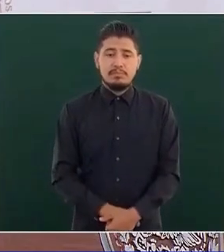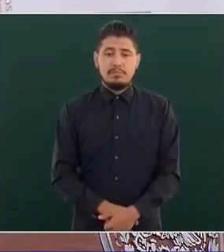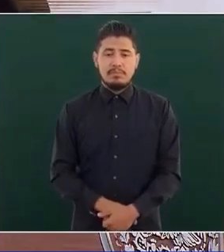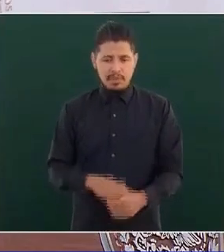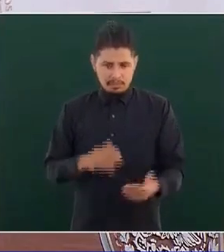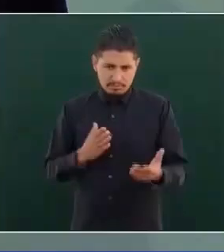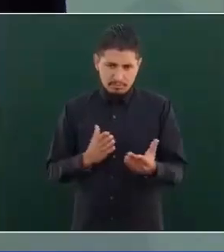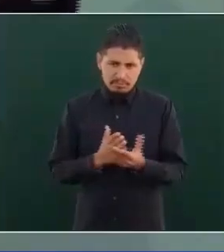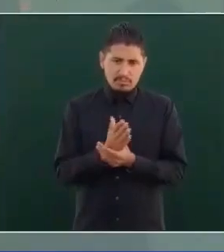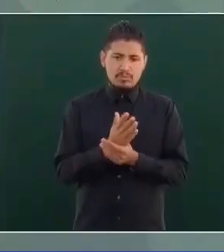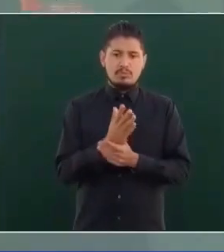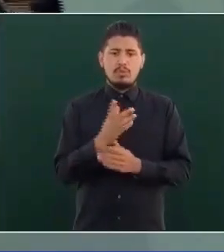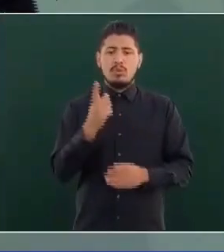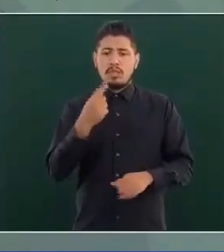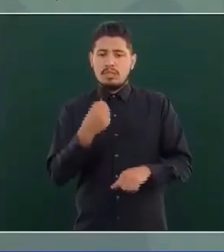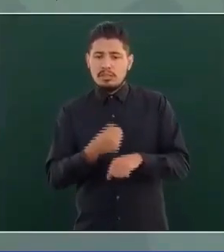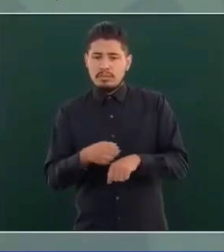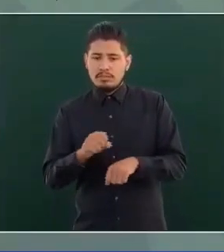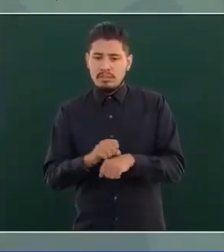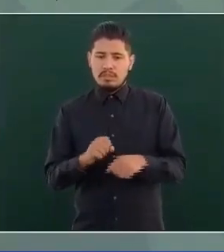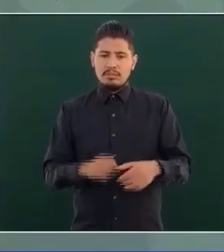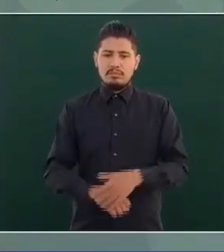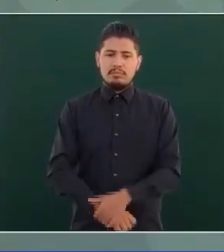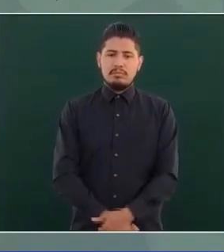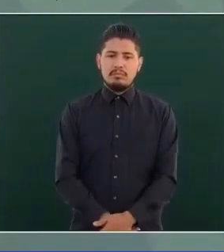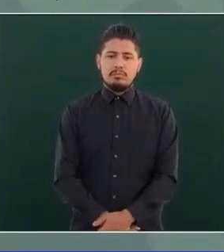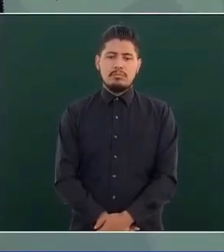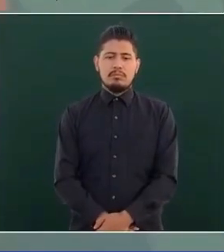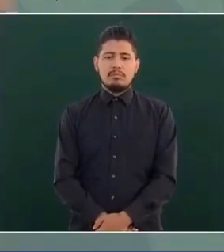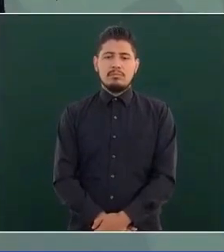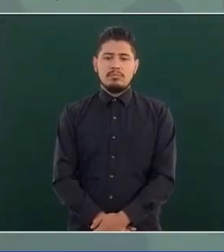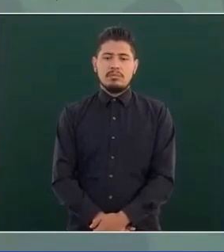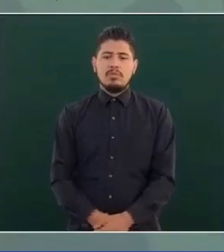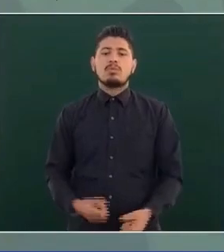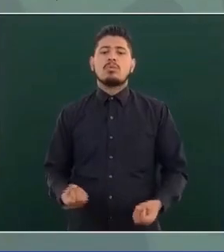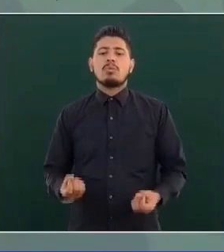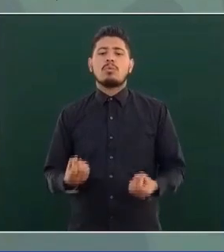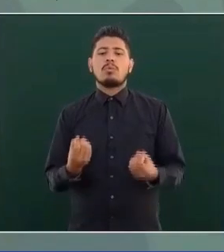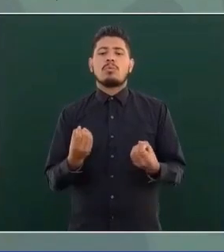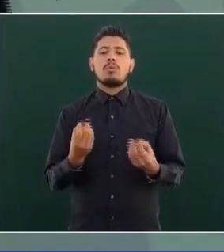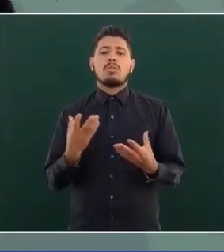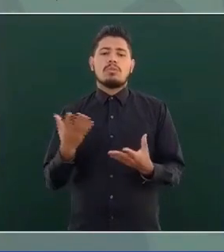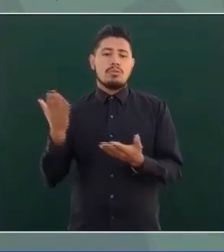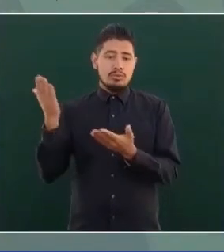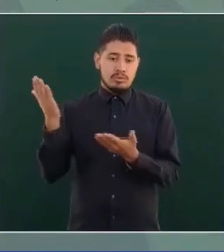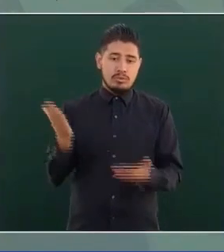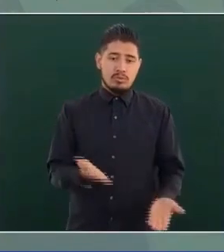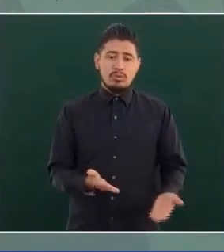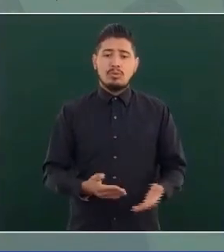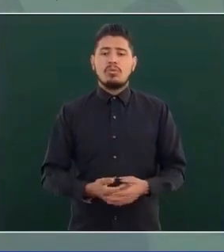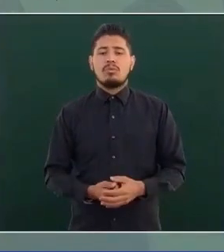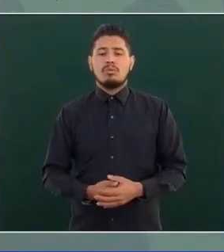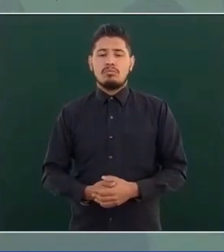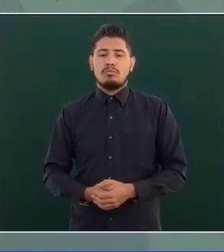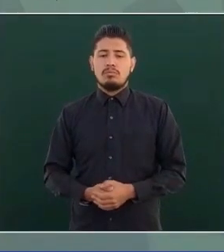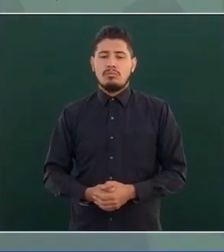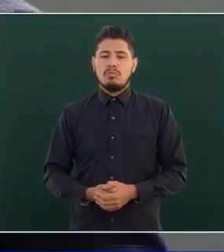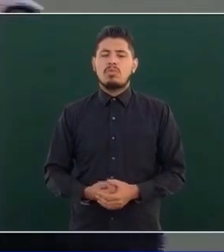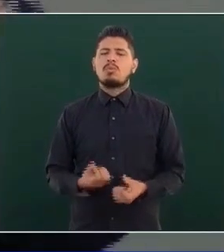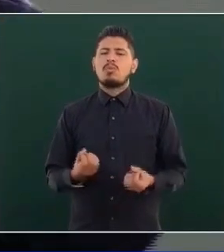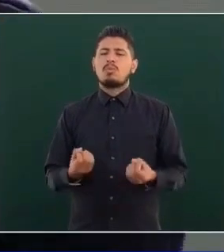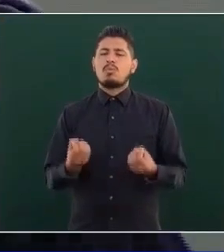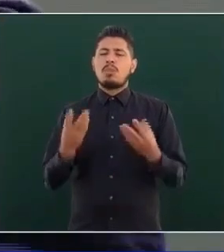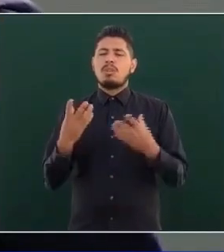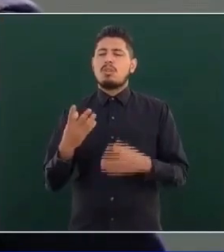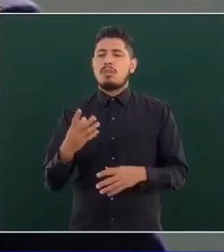salimos adelante en una semana. ¿Cuánto les llevó? Esto lo voy a seguir diciendo.